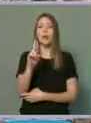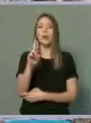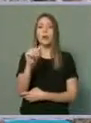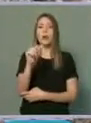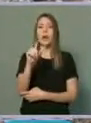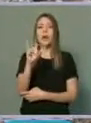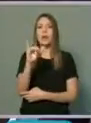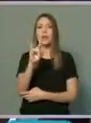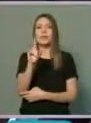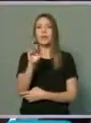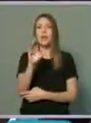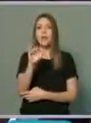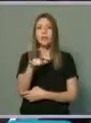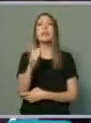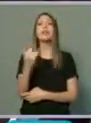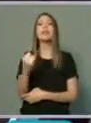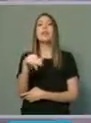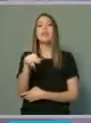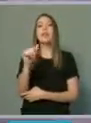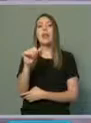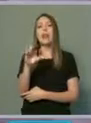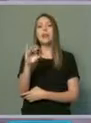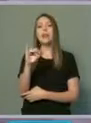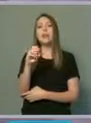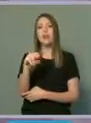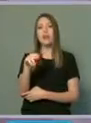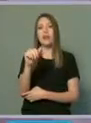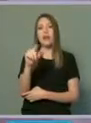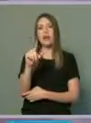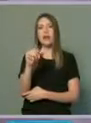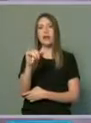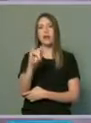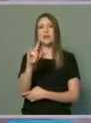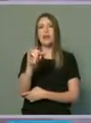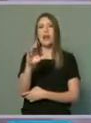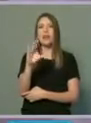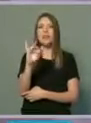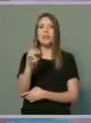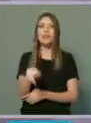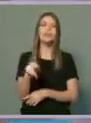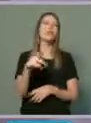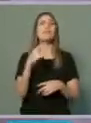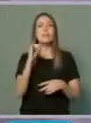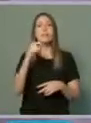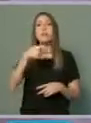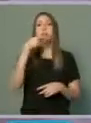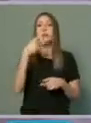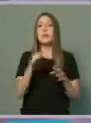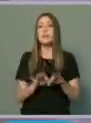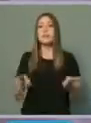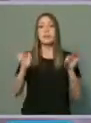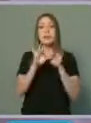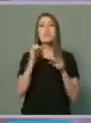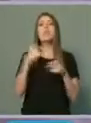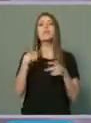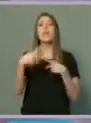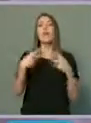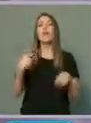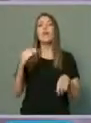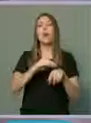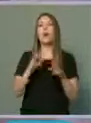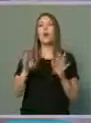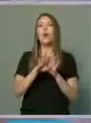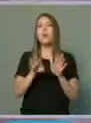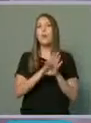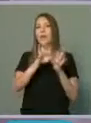y nacionalización? Ok. Me parece que es una pregunta bien interesante y vamos a tratar de responderle y poner ejemplos. Y ahora que estamos con la